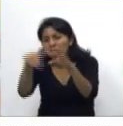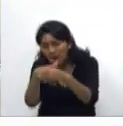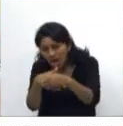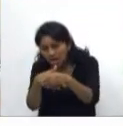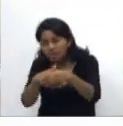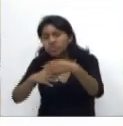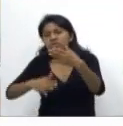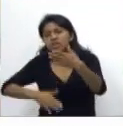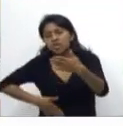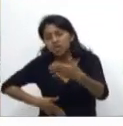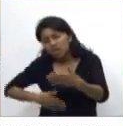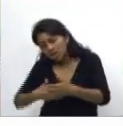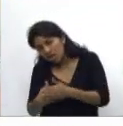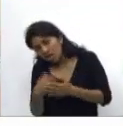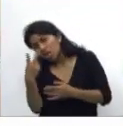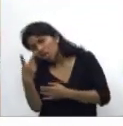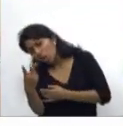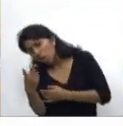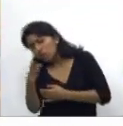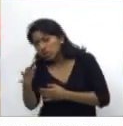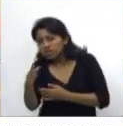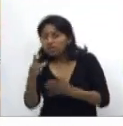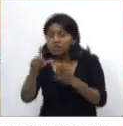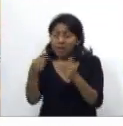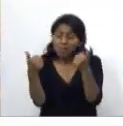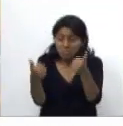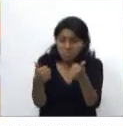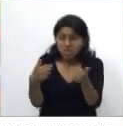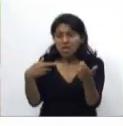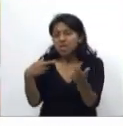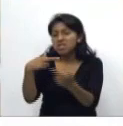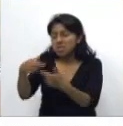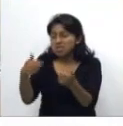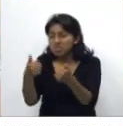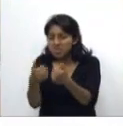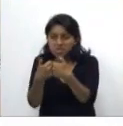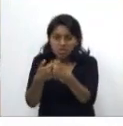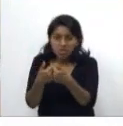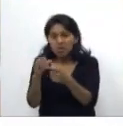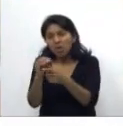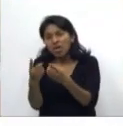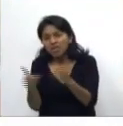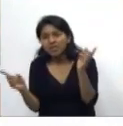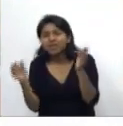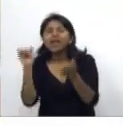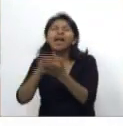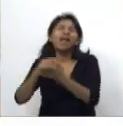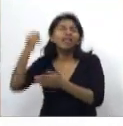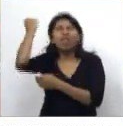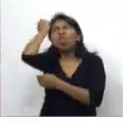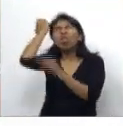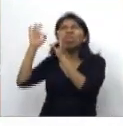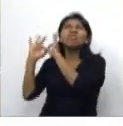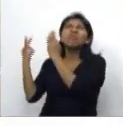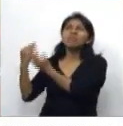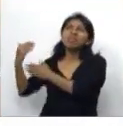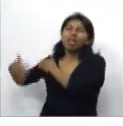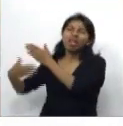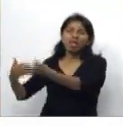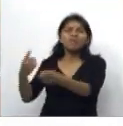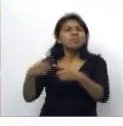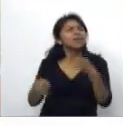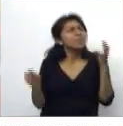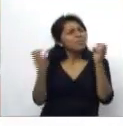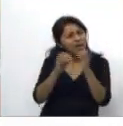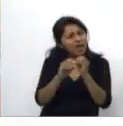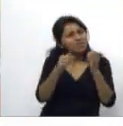tienes aproximadamente 2 guaguas, y si te va bien la relación, bien, o si no te separas, eso es lo que piensa la familia, ¿no? Pero hay otras cosas más que hay